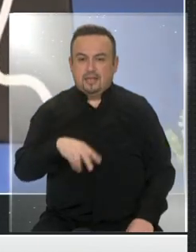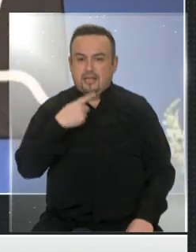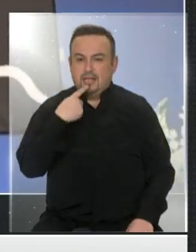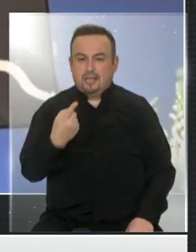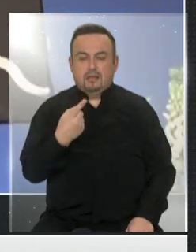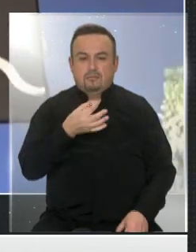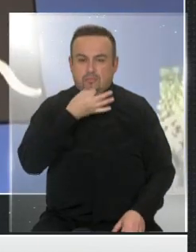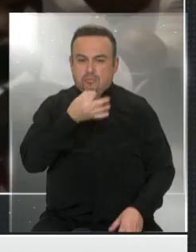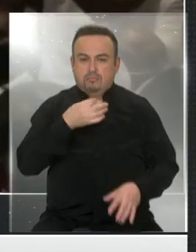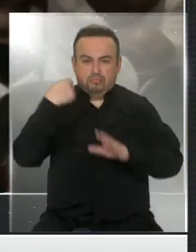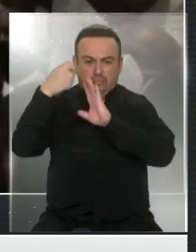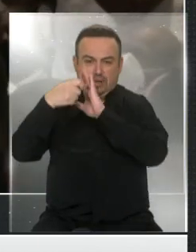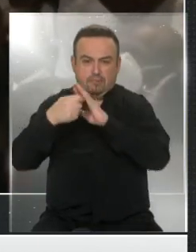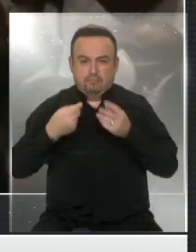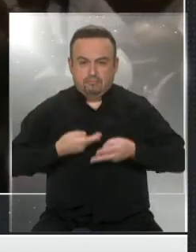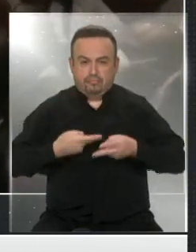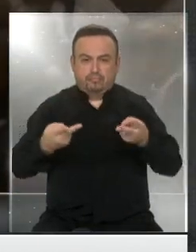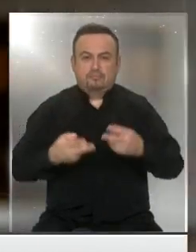un mensaje grabado.